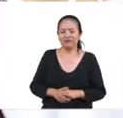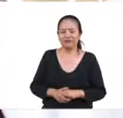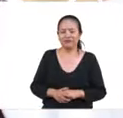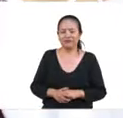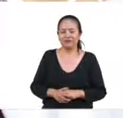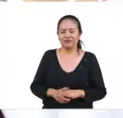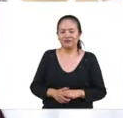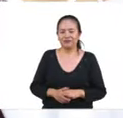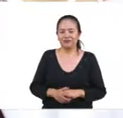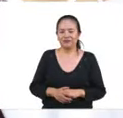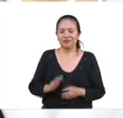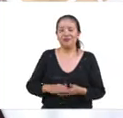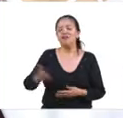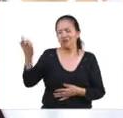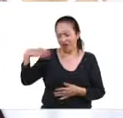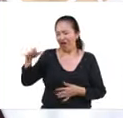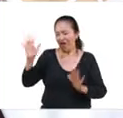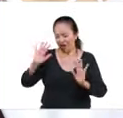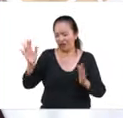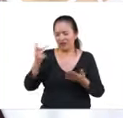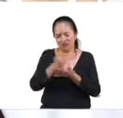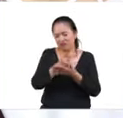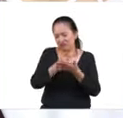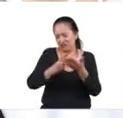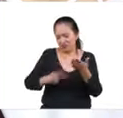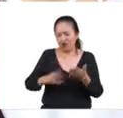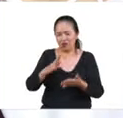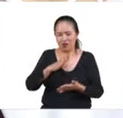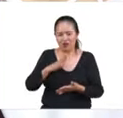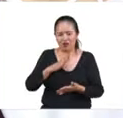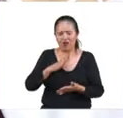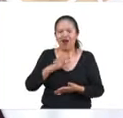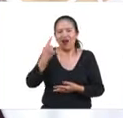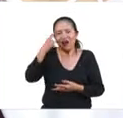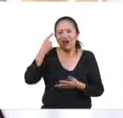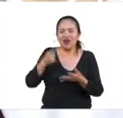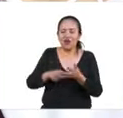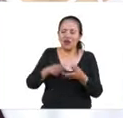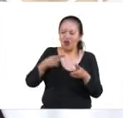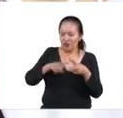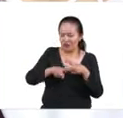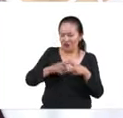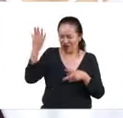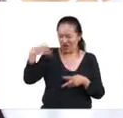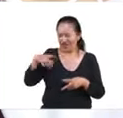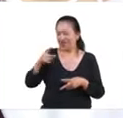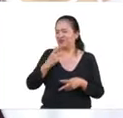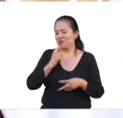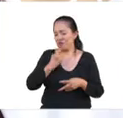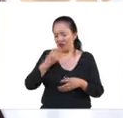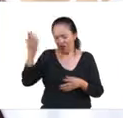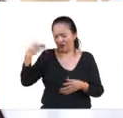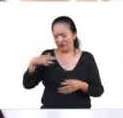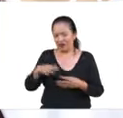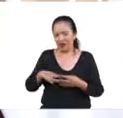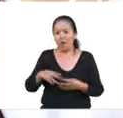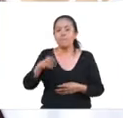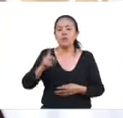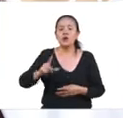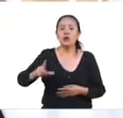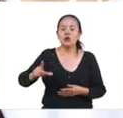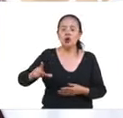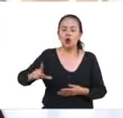Es un programa que venía desde hace tiempo. No sé si lo impulsó el presidente López Obrador en su momento. Pero el gobierno de